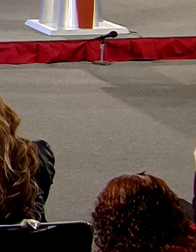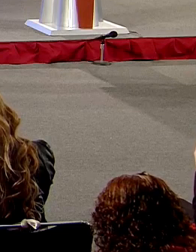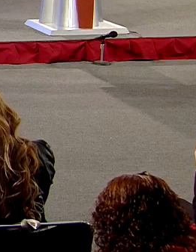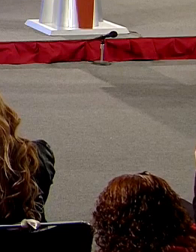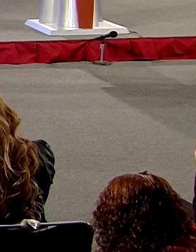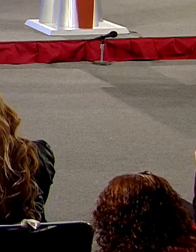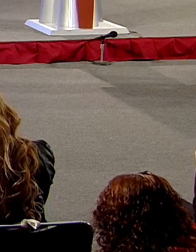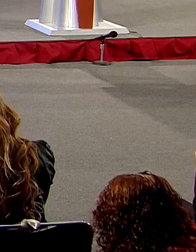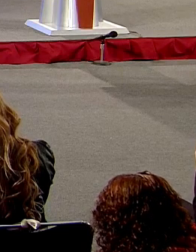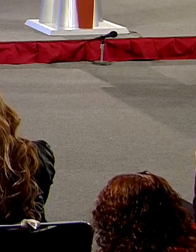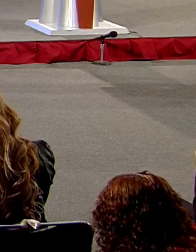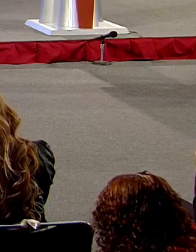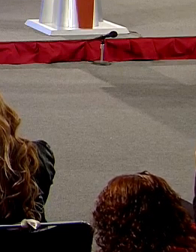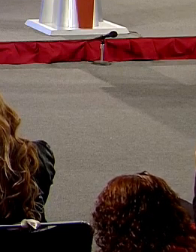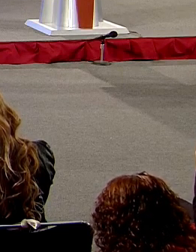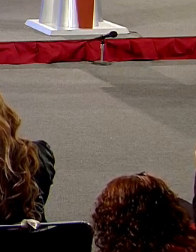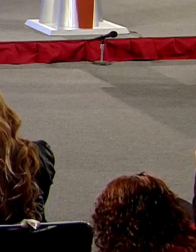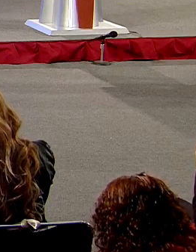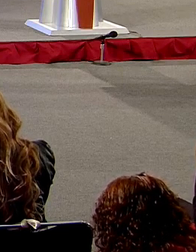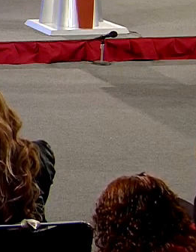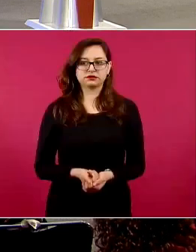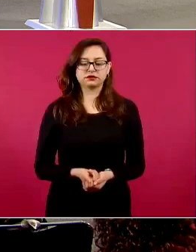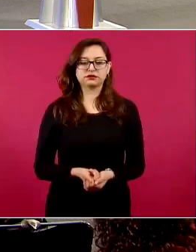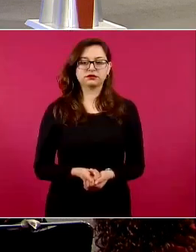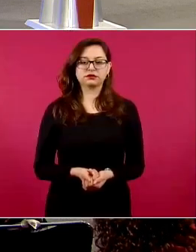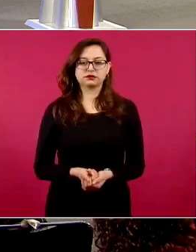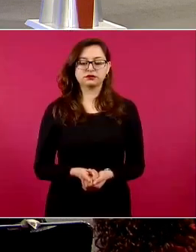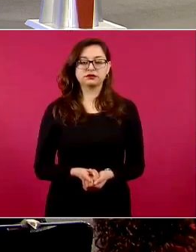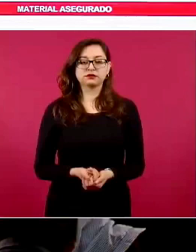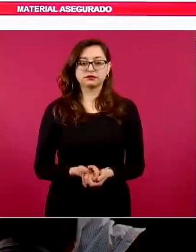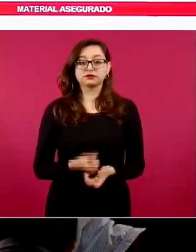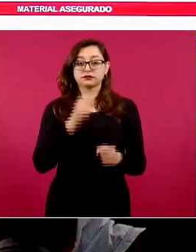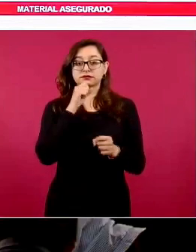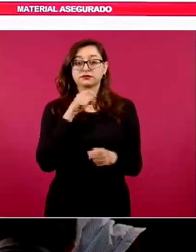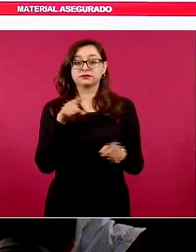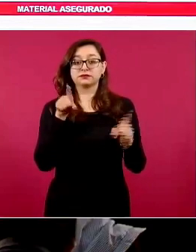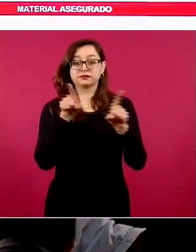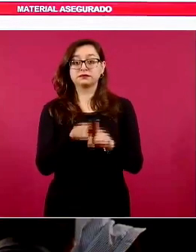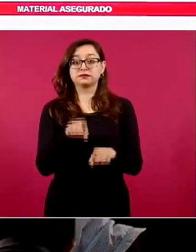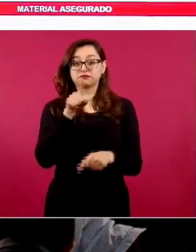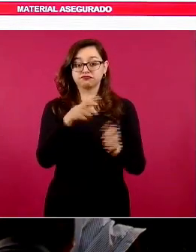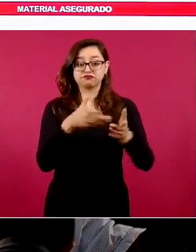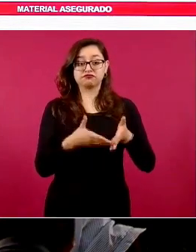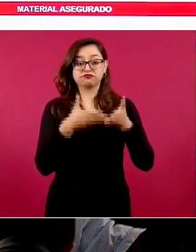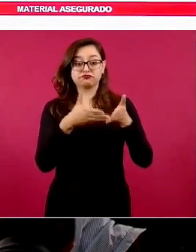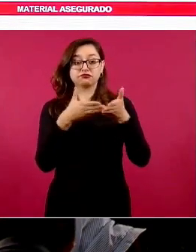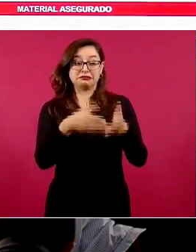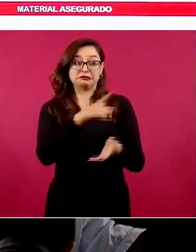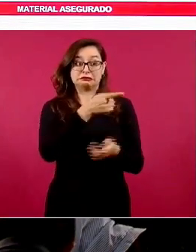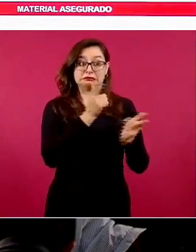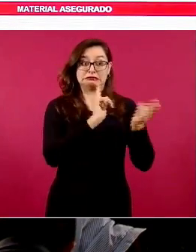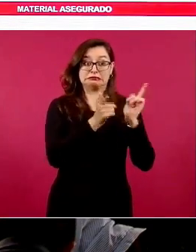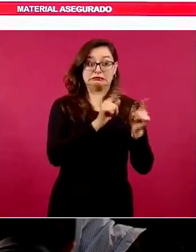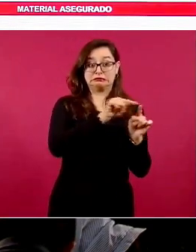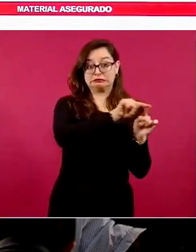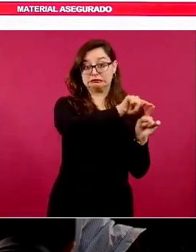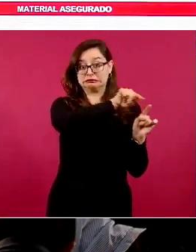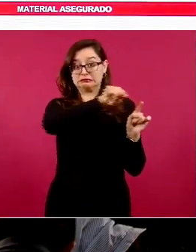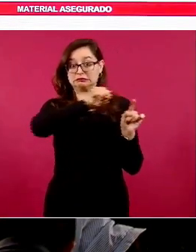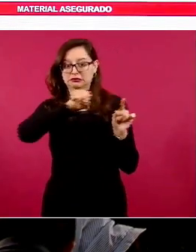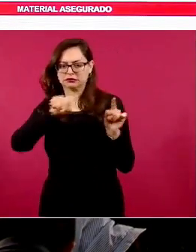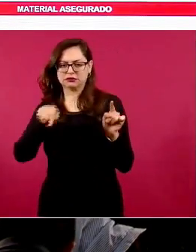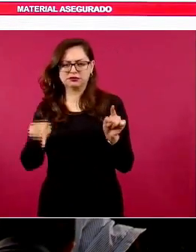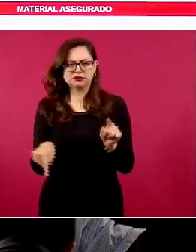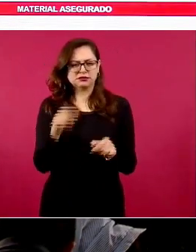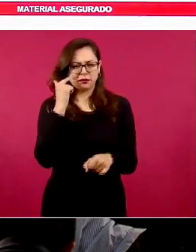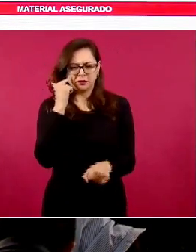buque Scorpius procedente de Bytown, Texas, quien a partir de